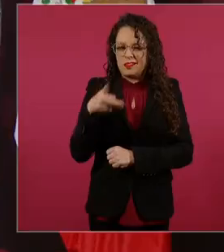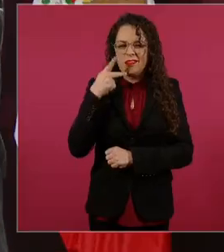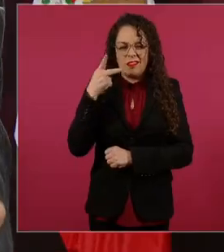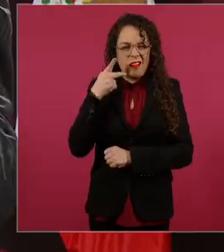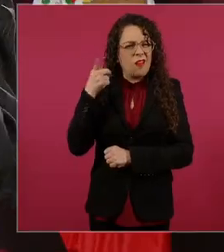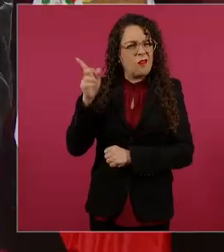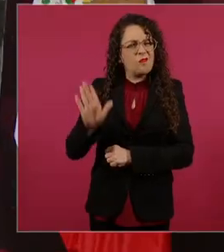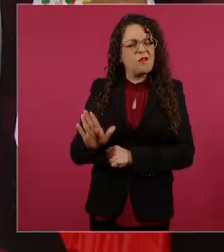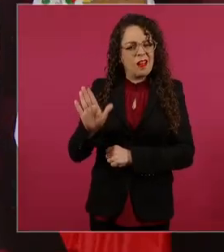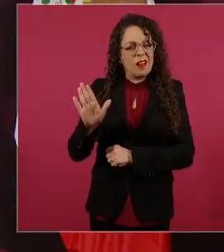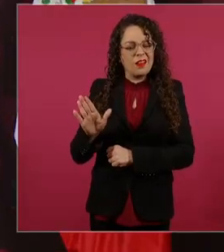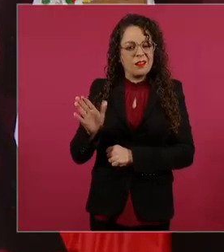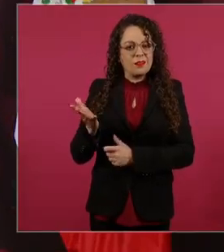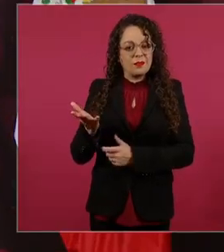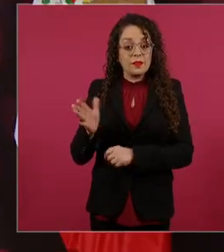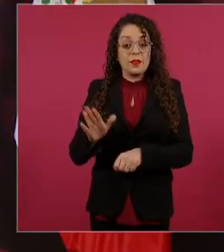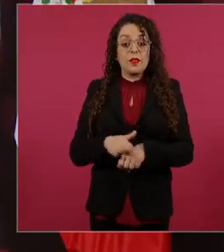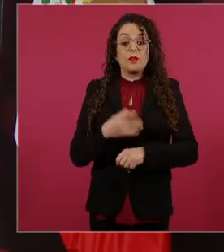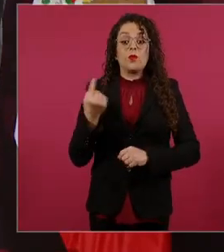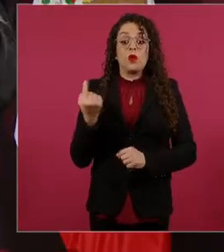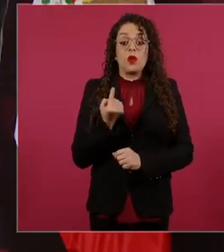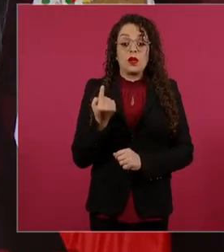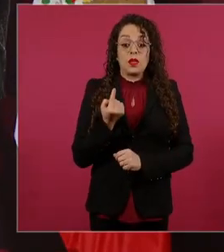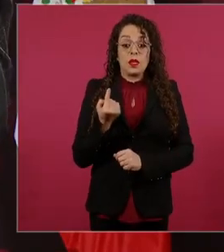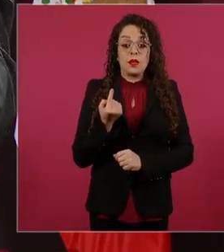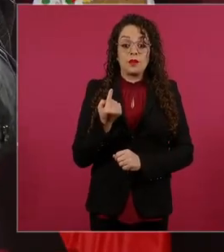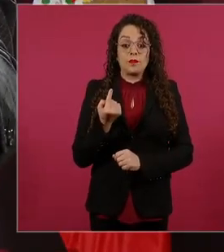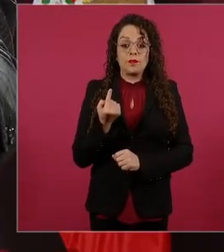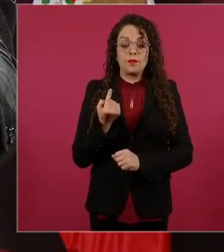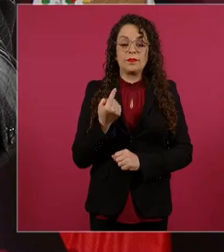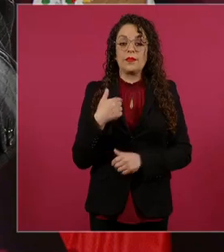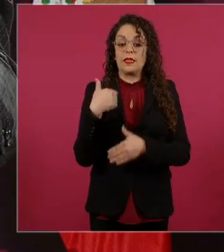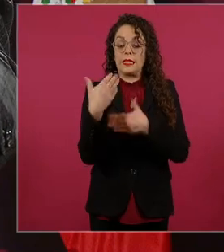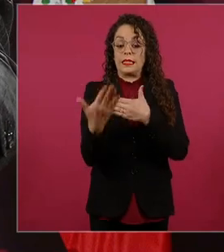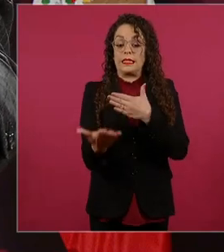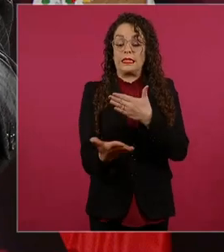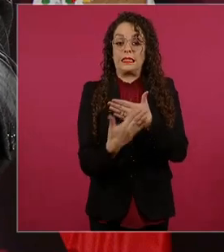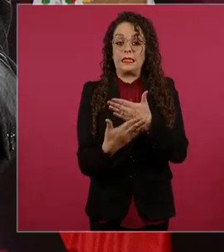va a venir la revocación del mandato